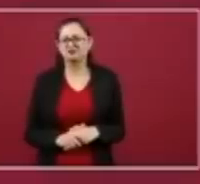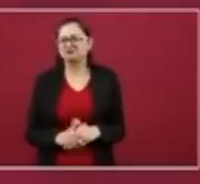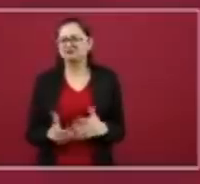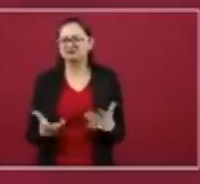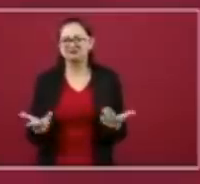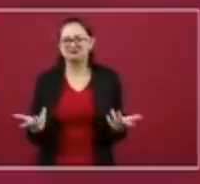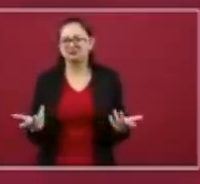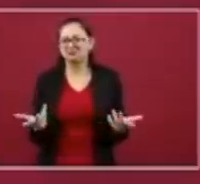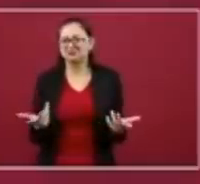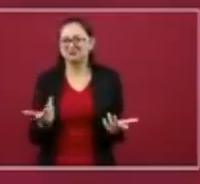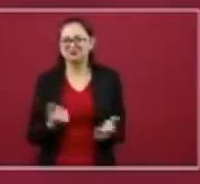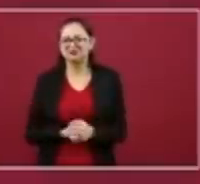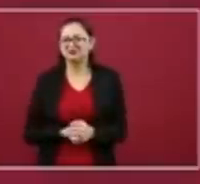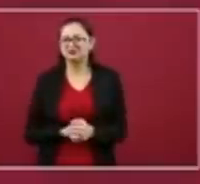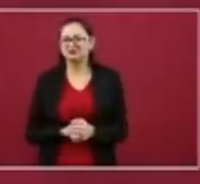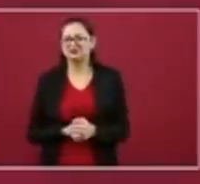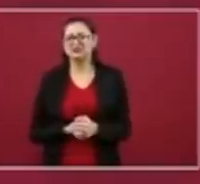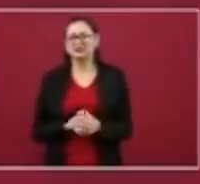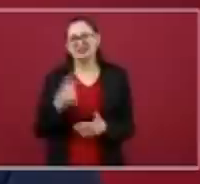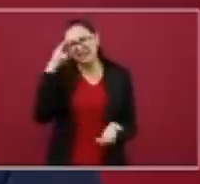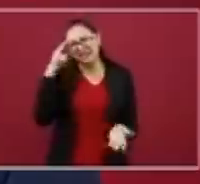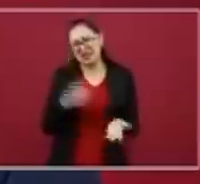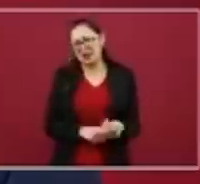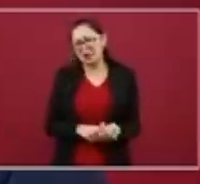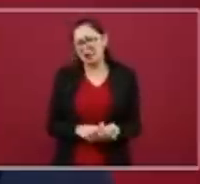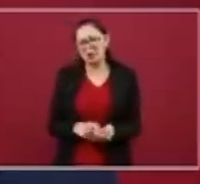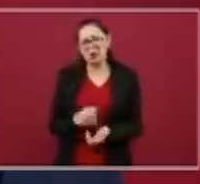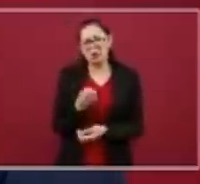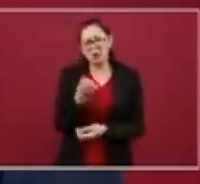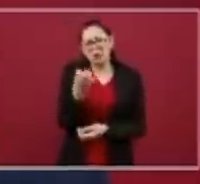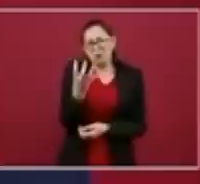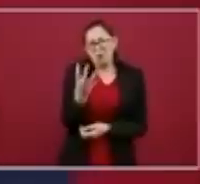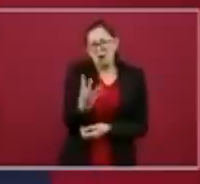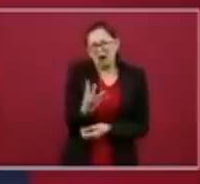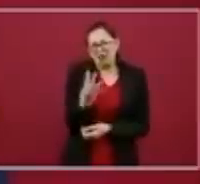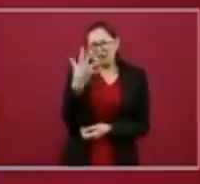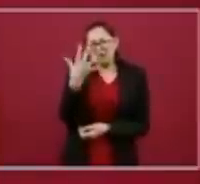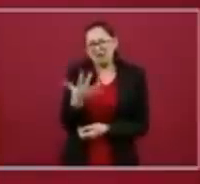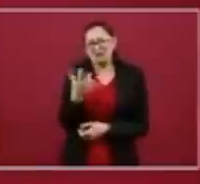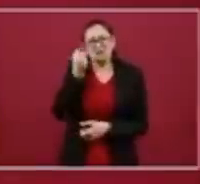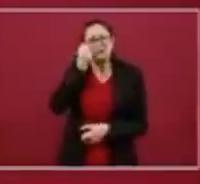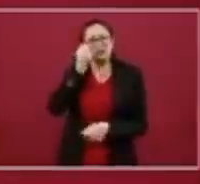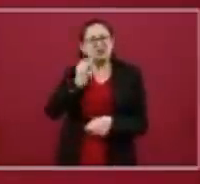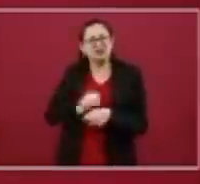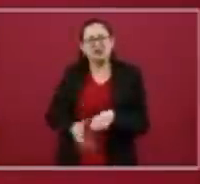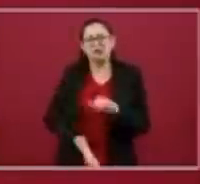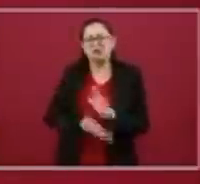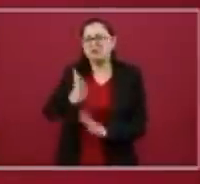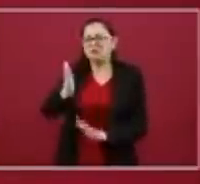pues cuatro o cinco secretarios y